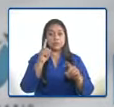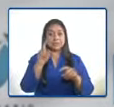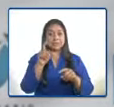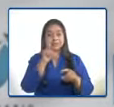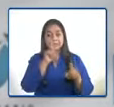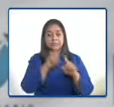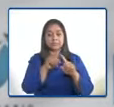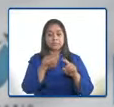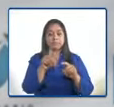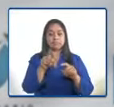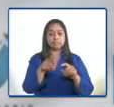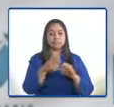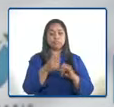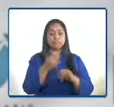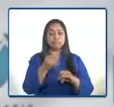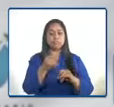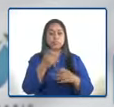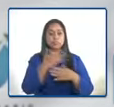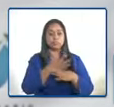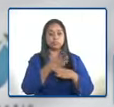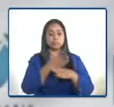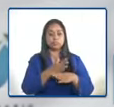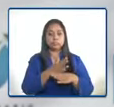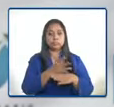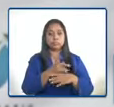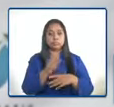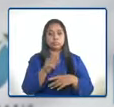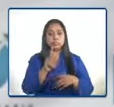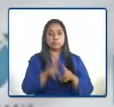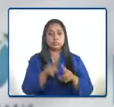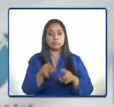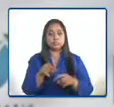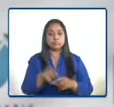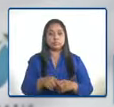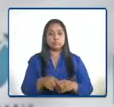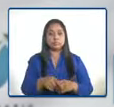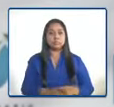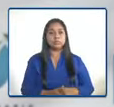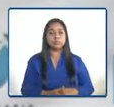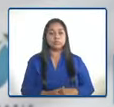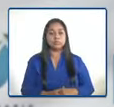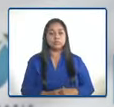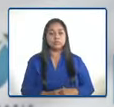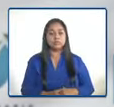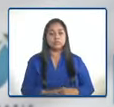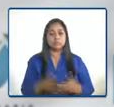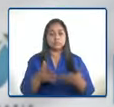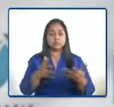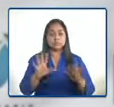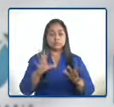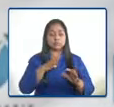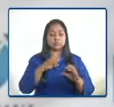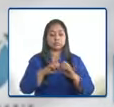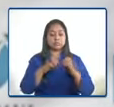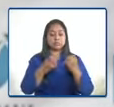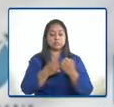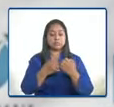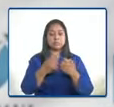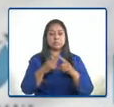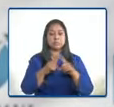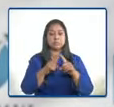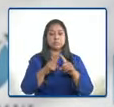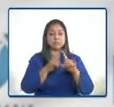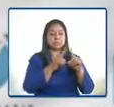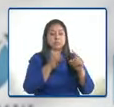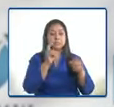parte operativa, este año iniciamos ya unos equipos multidisciplinarios que tuvimos a